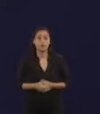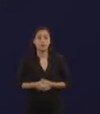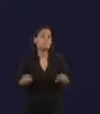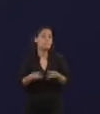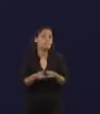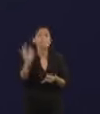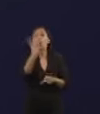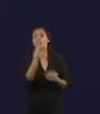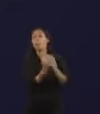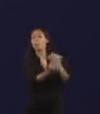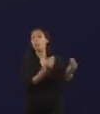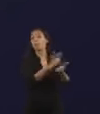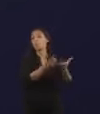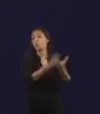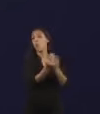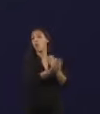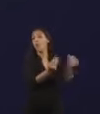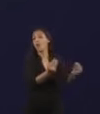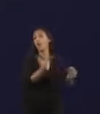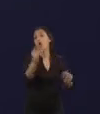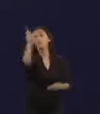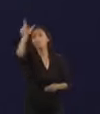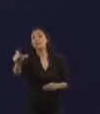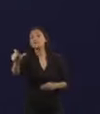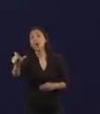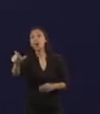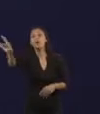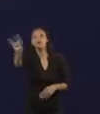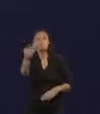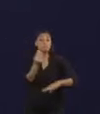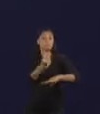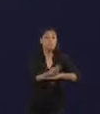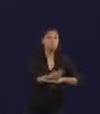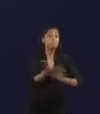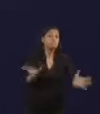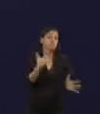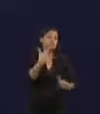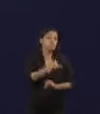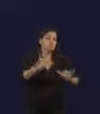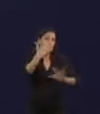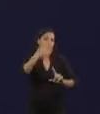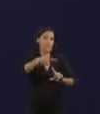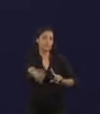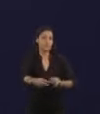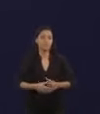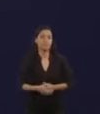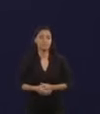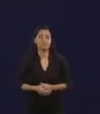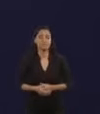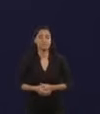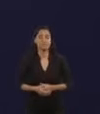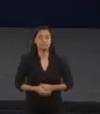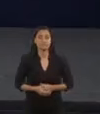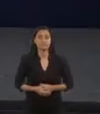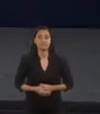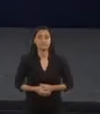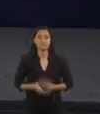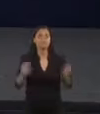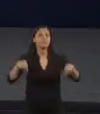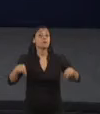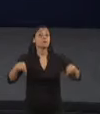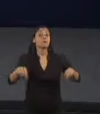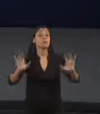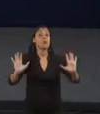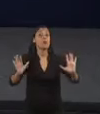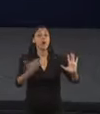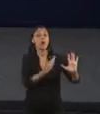nombramientos que o la persona designada o la persona que está elegida parece parace lugar por ahora